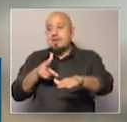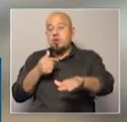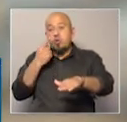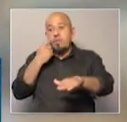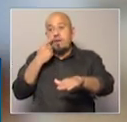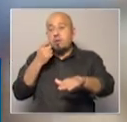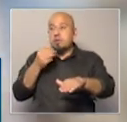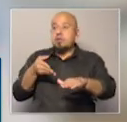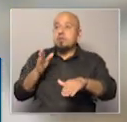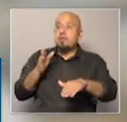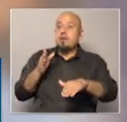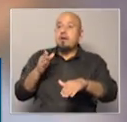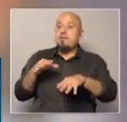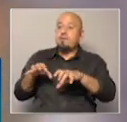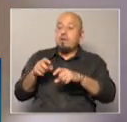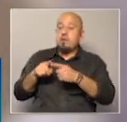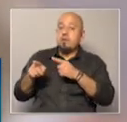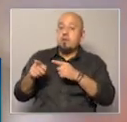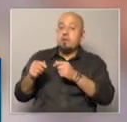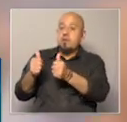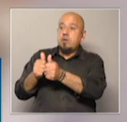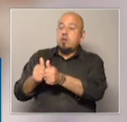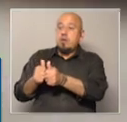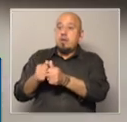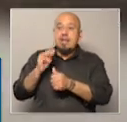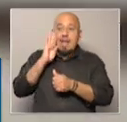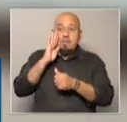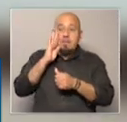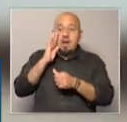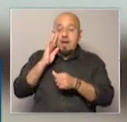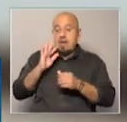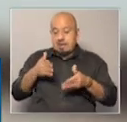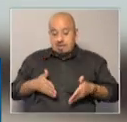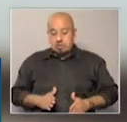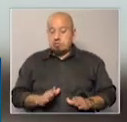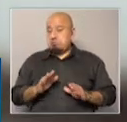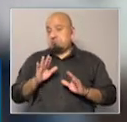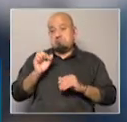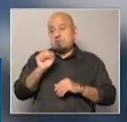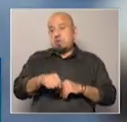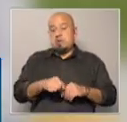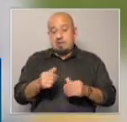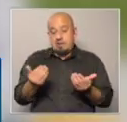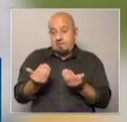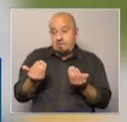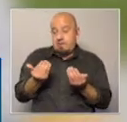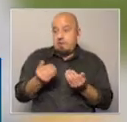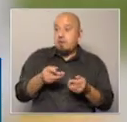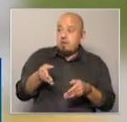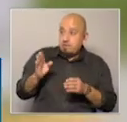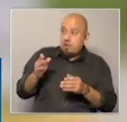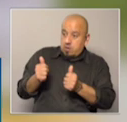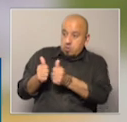vivir con esa pareja, ¿sí? La madre biológica se desentiende de la crianza y este niño muy pequeño pasa a vivir con la